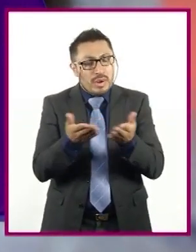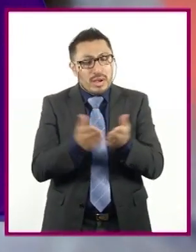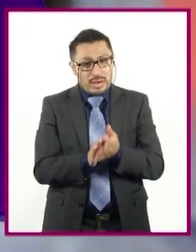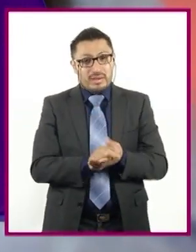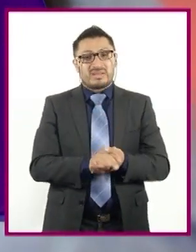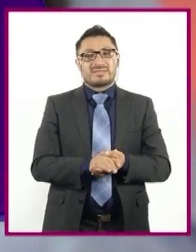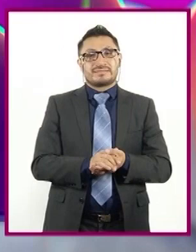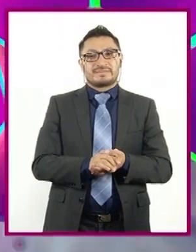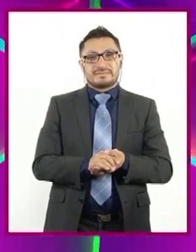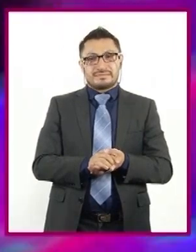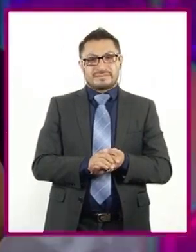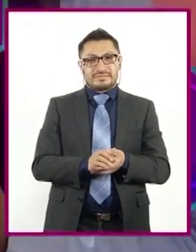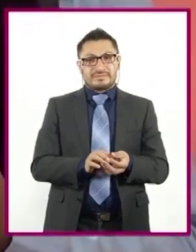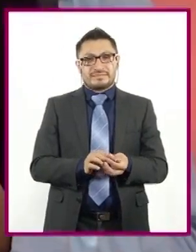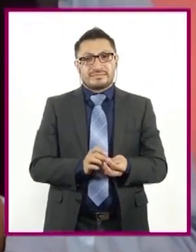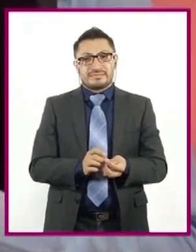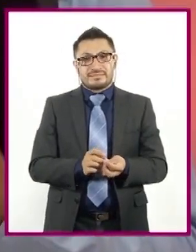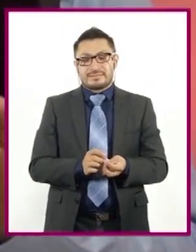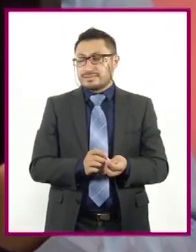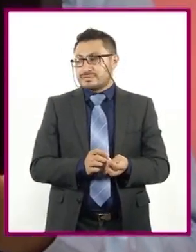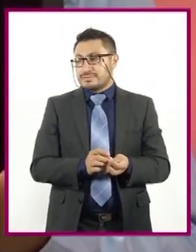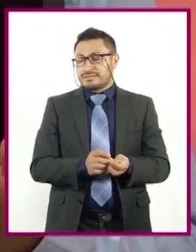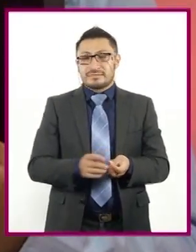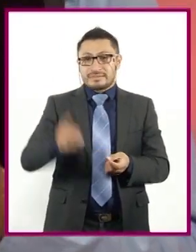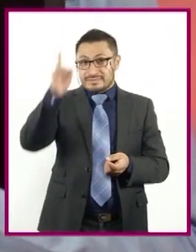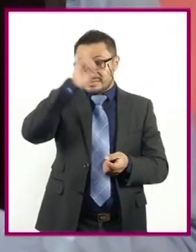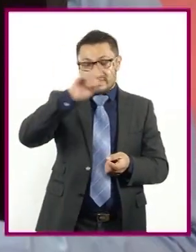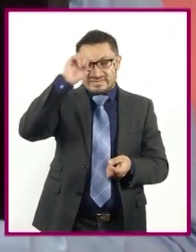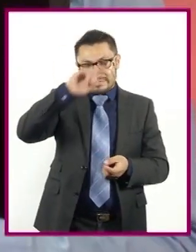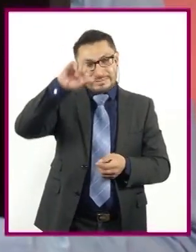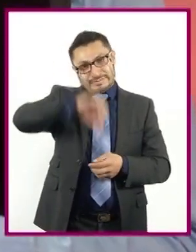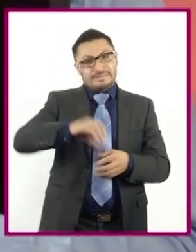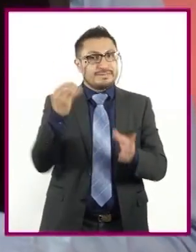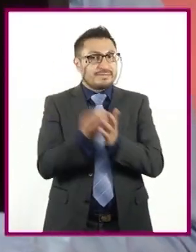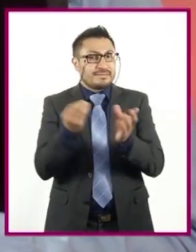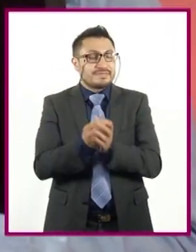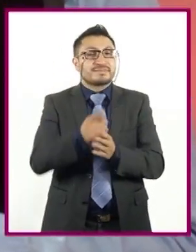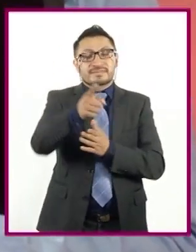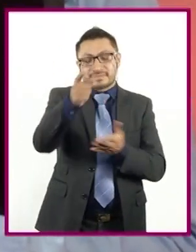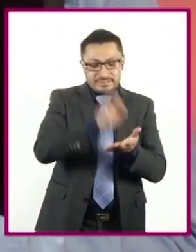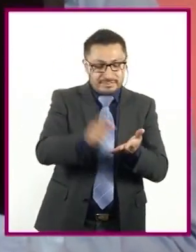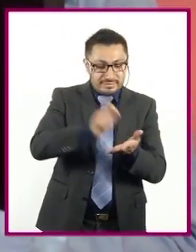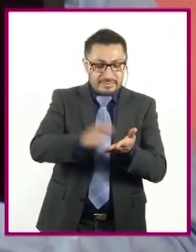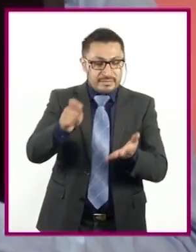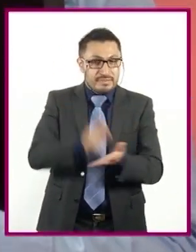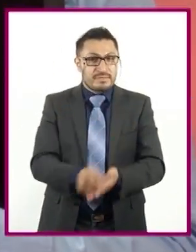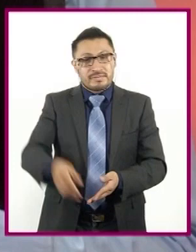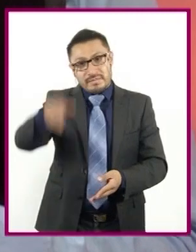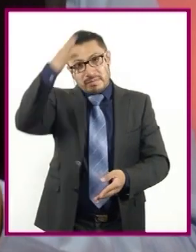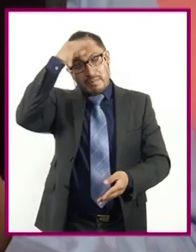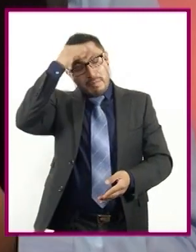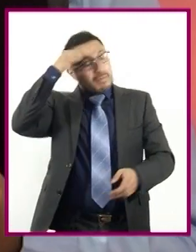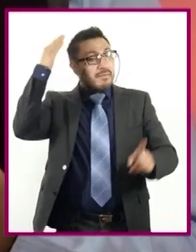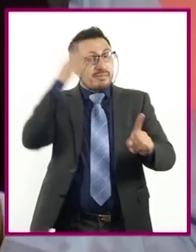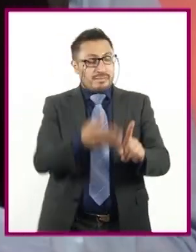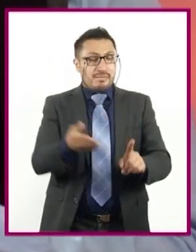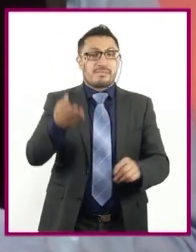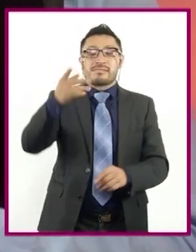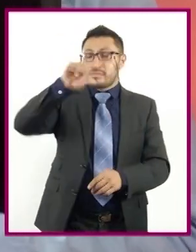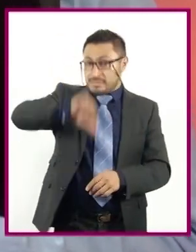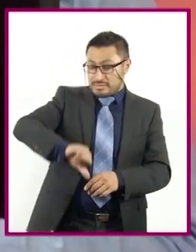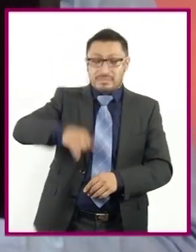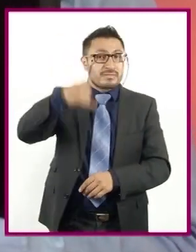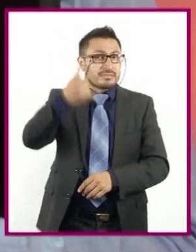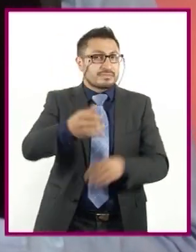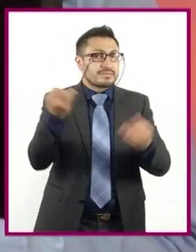lengua materna. Les sugiero que durante la sesión tomen notas sobre el aprendizaje esperado que trabajaremos, así como